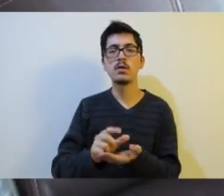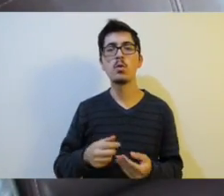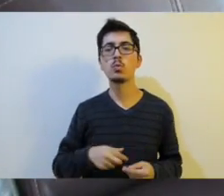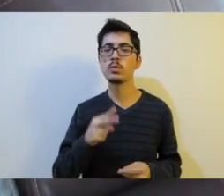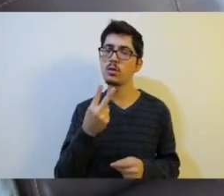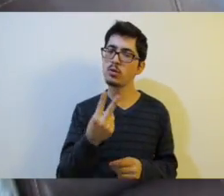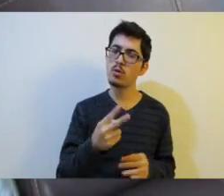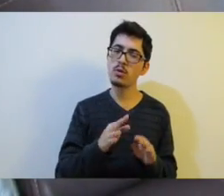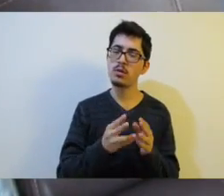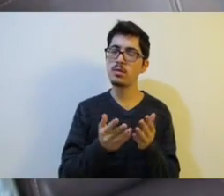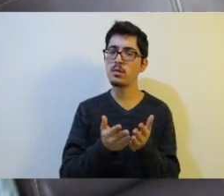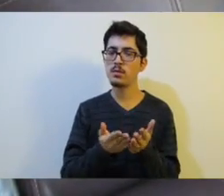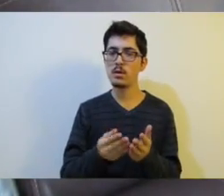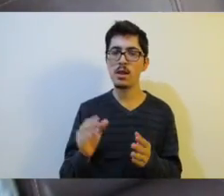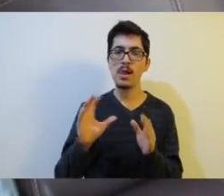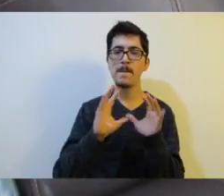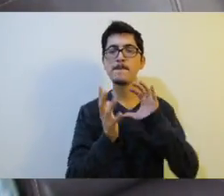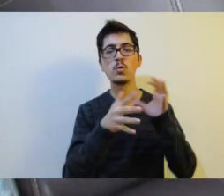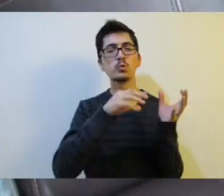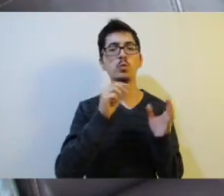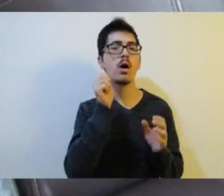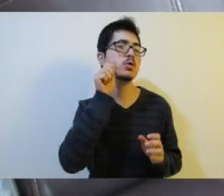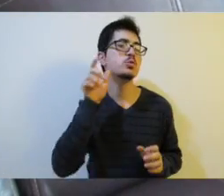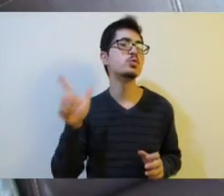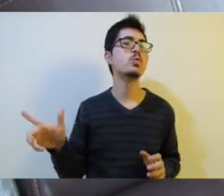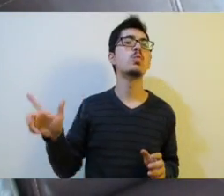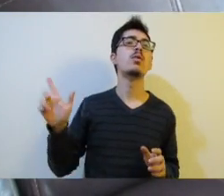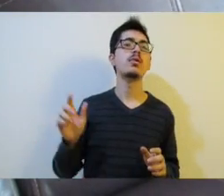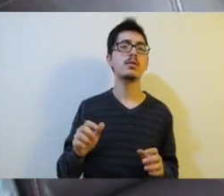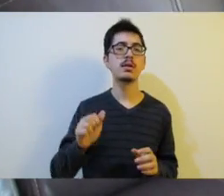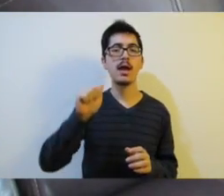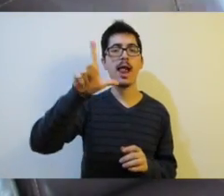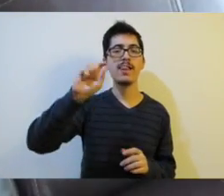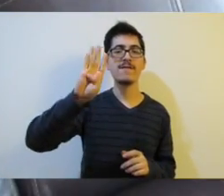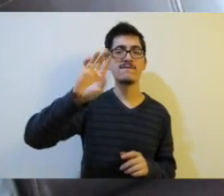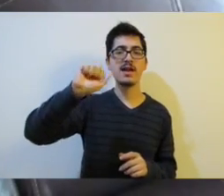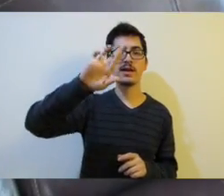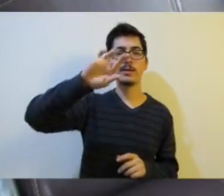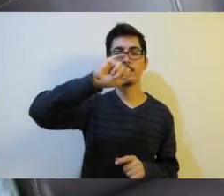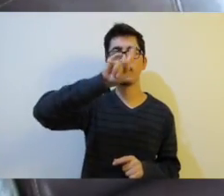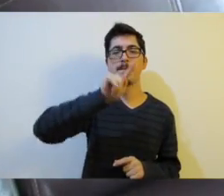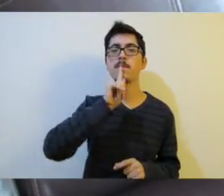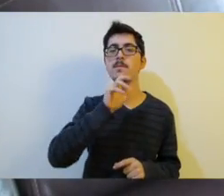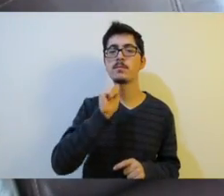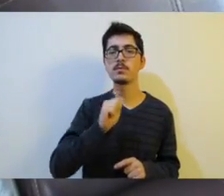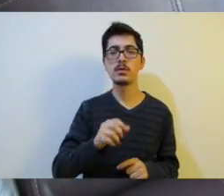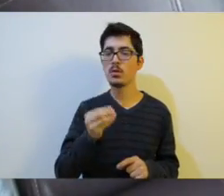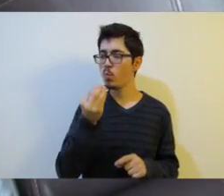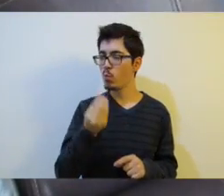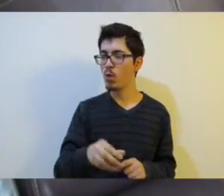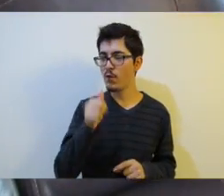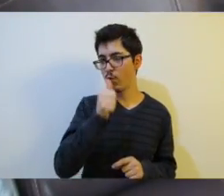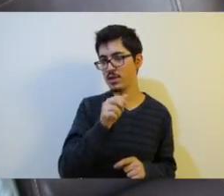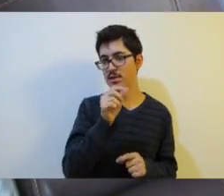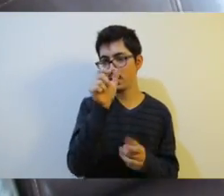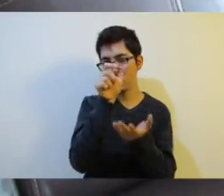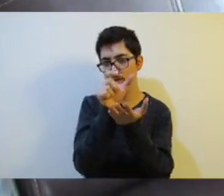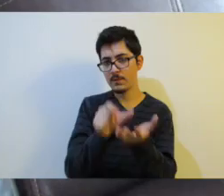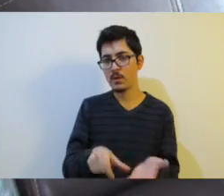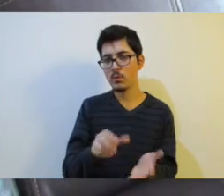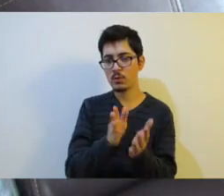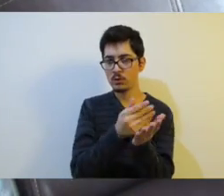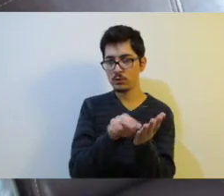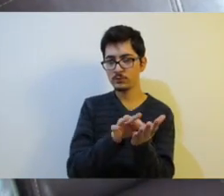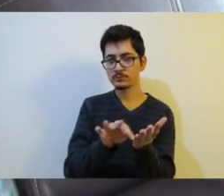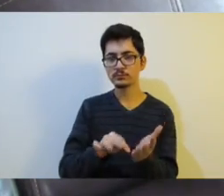y nos gustaría llamarnos El Mundo Azul de Albert Espinosa, un autor que ustedes, como han visto en mis reseñas, es totalmente